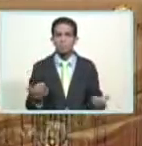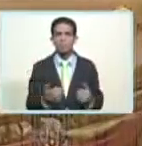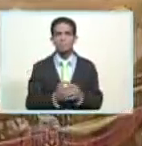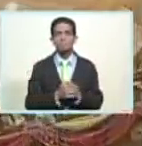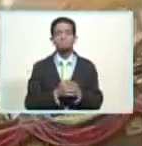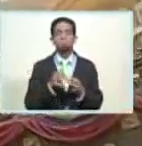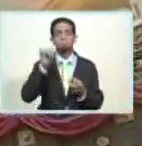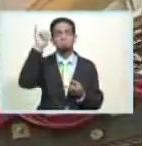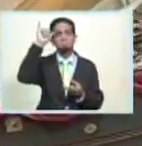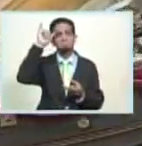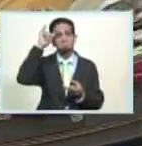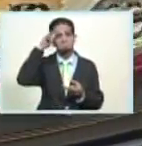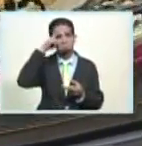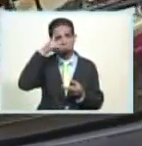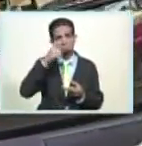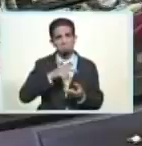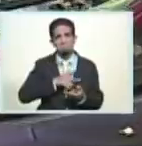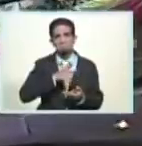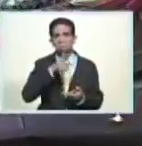Los baños abandonados.